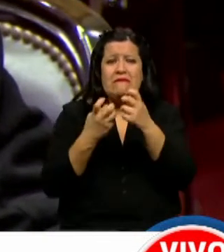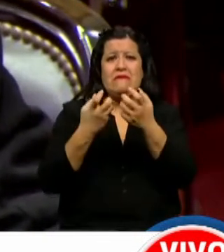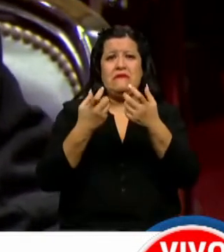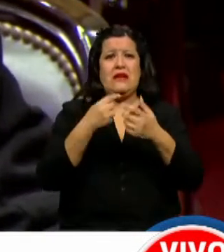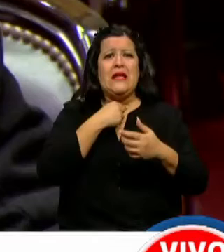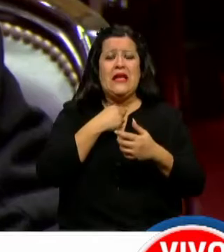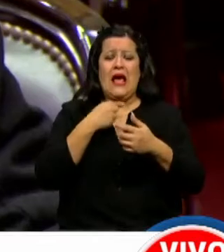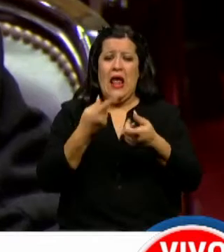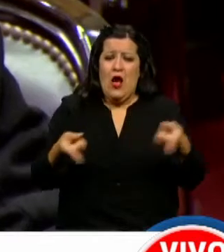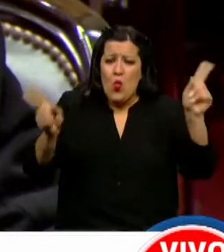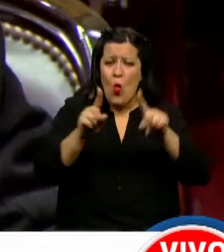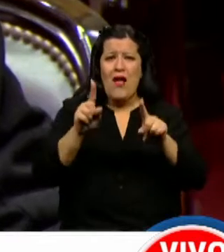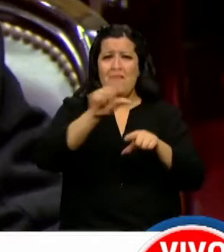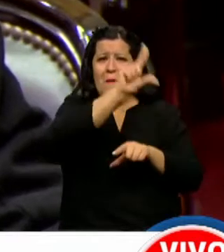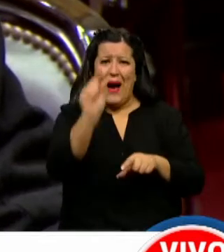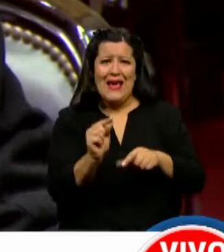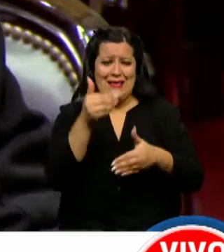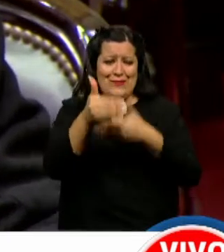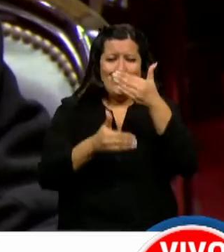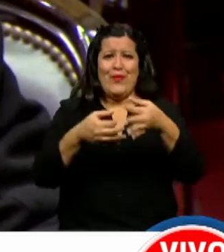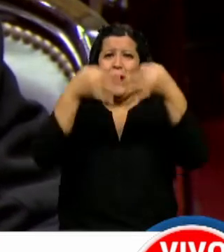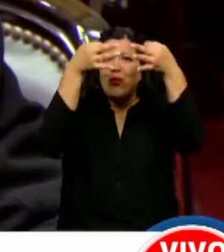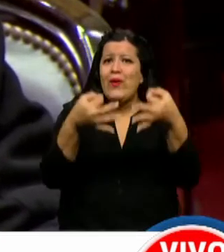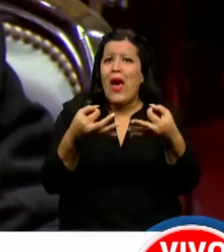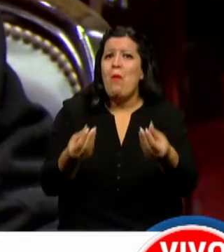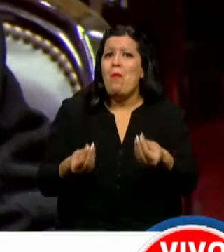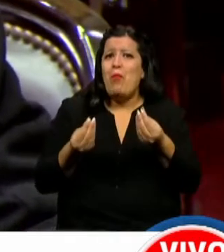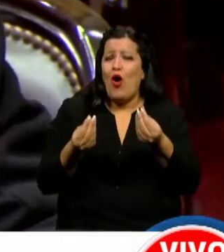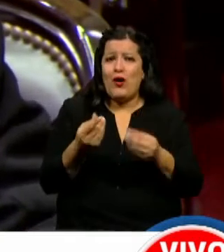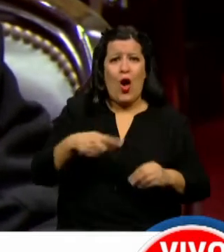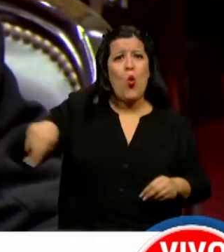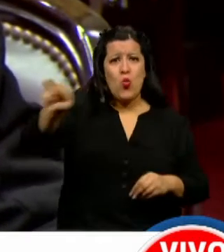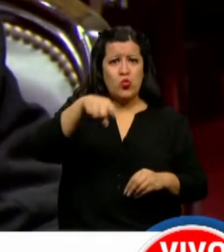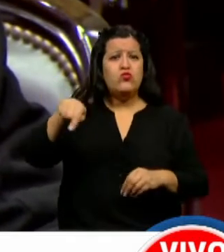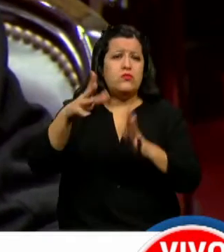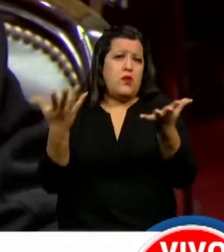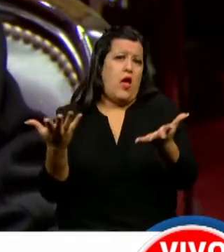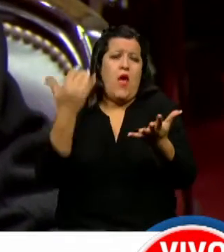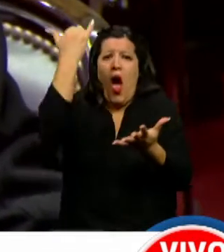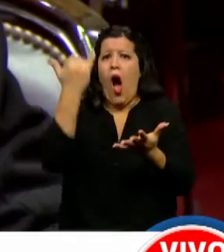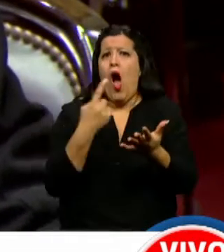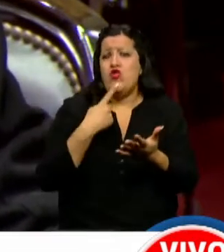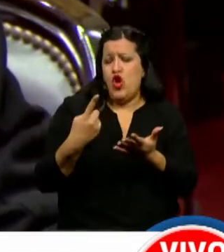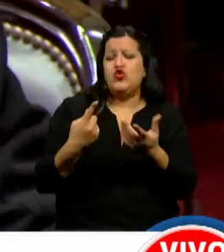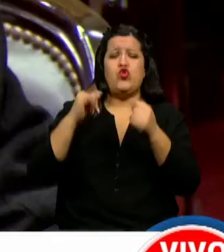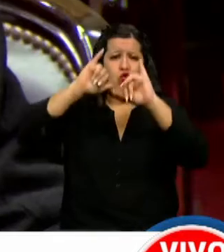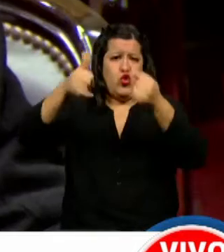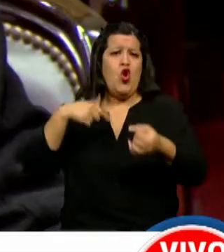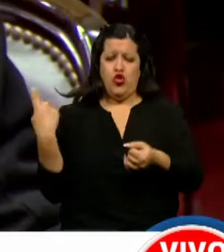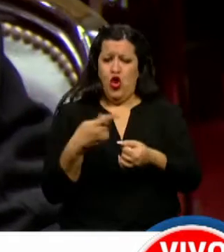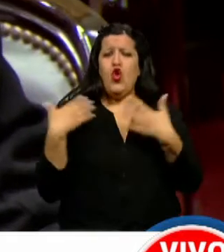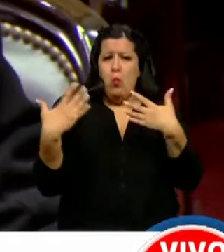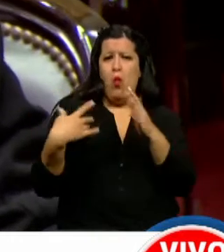el país, es porque efectivamente ustedes, que tienen tantas recetas para solucionar los